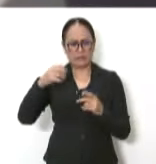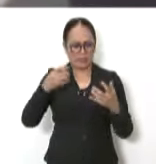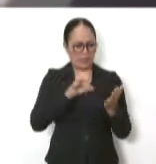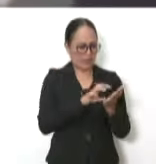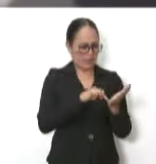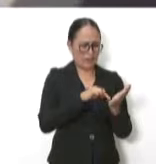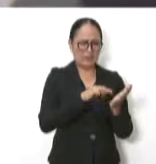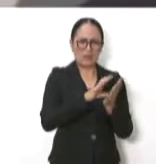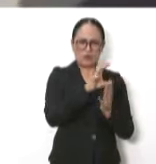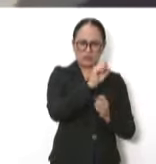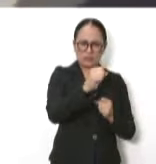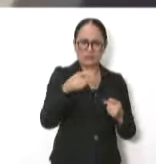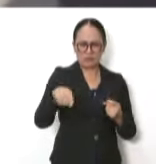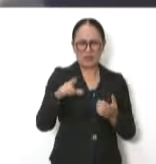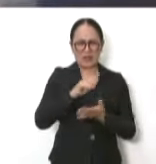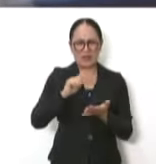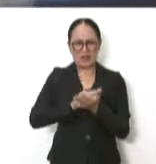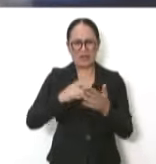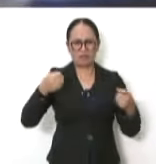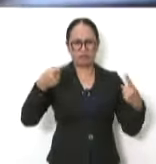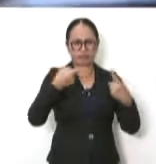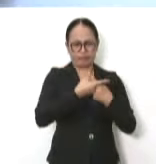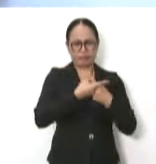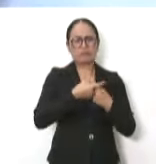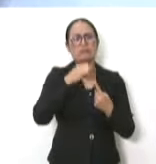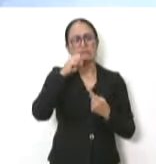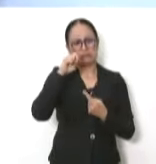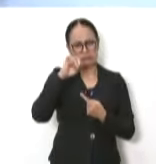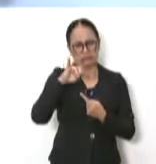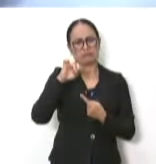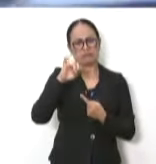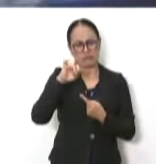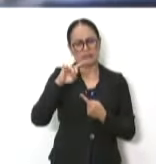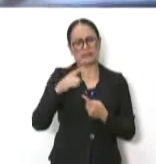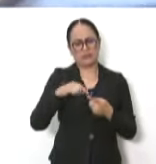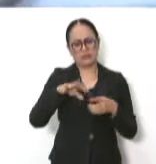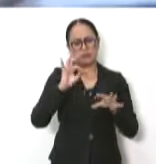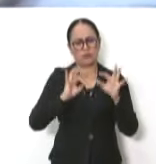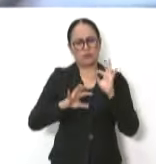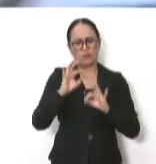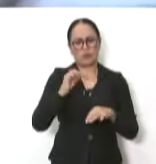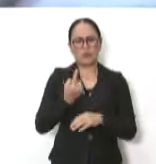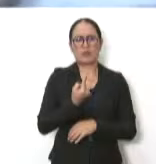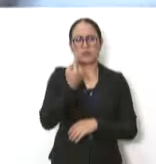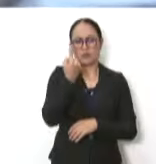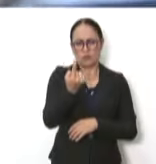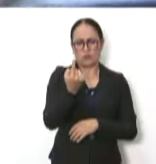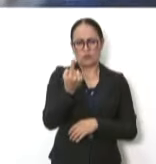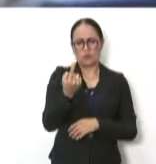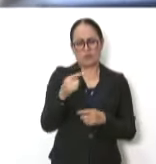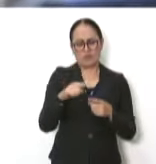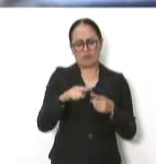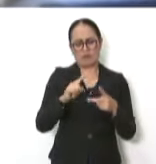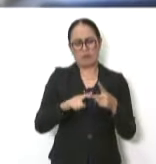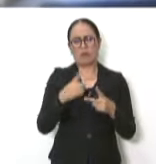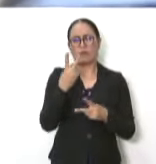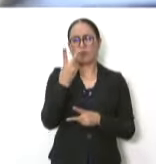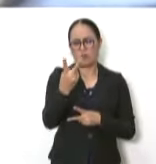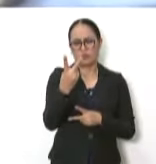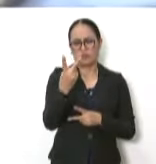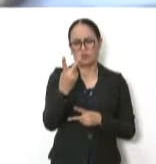está presentando. Digamos, de estos 21 temas, estaría solo, digamos, con un voto particular en 2.